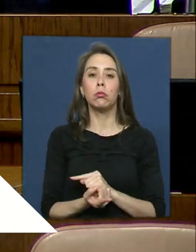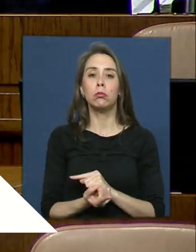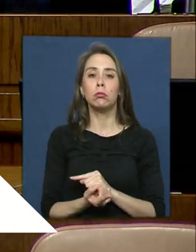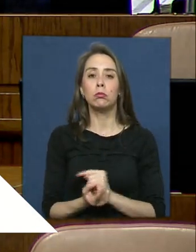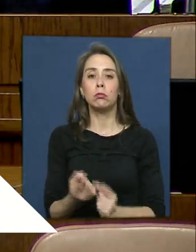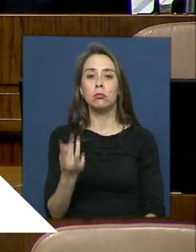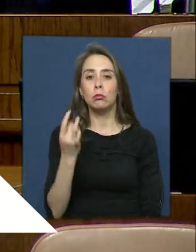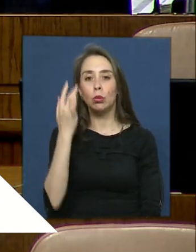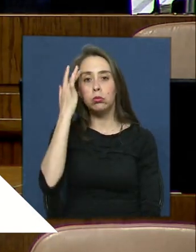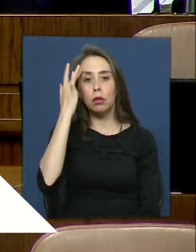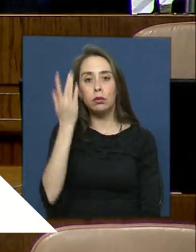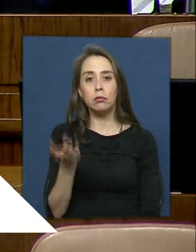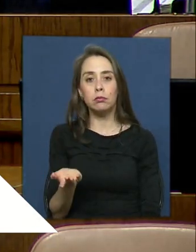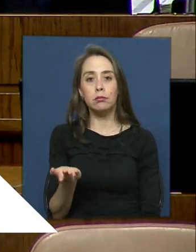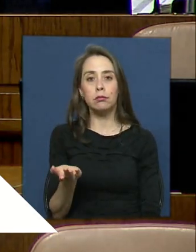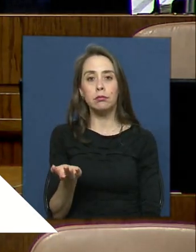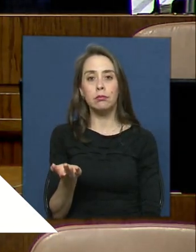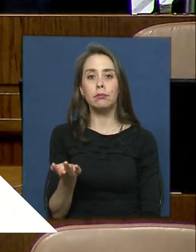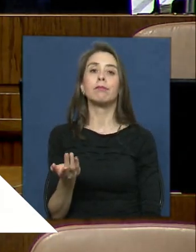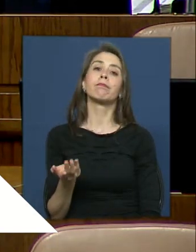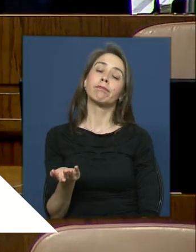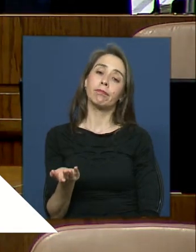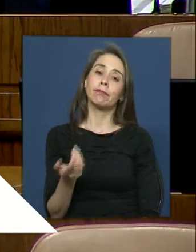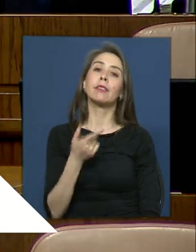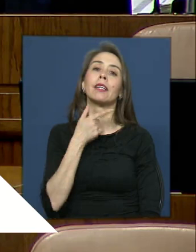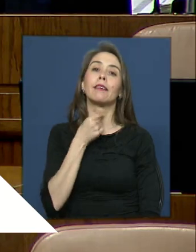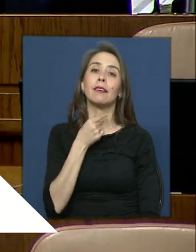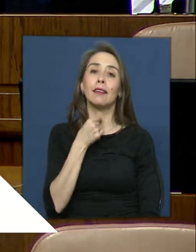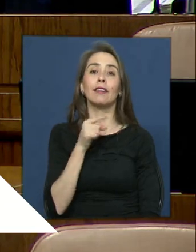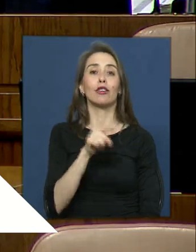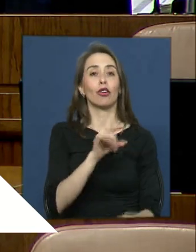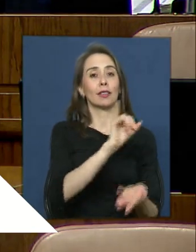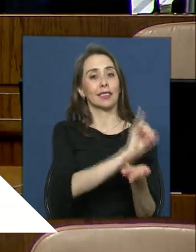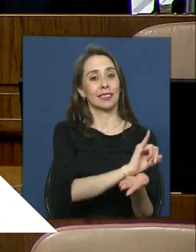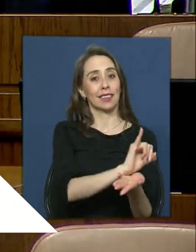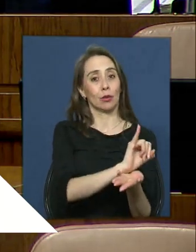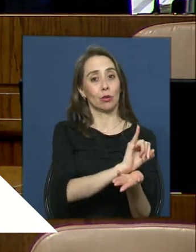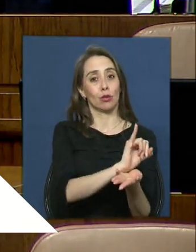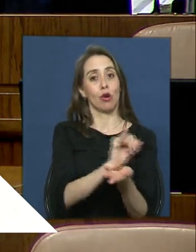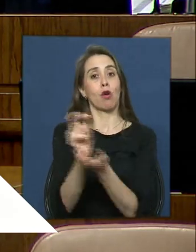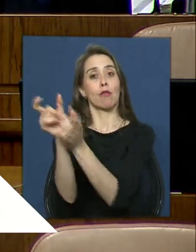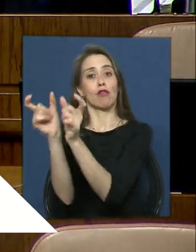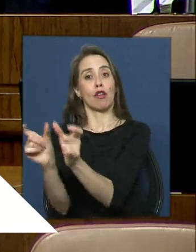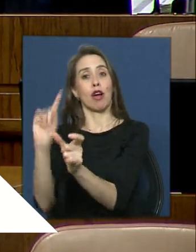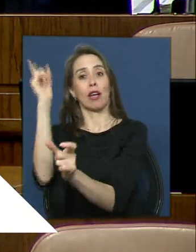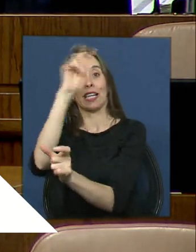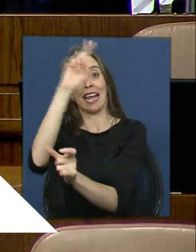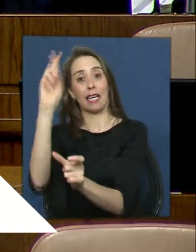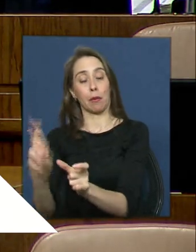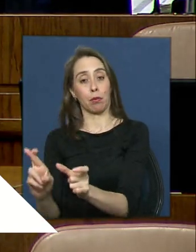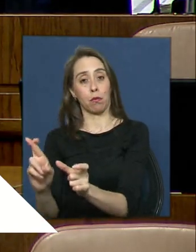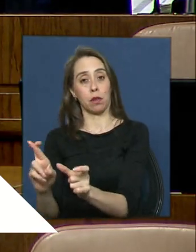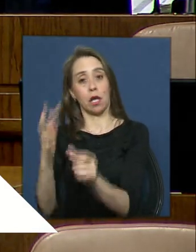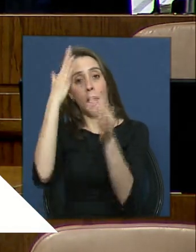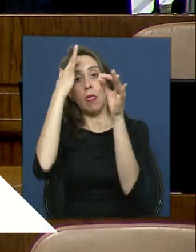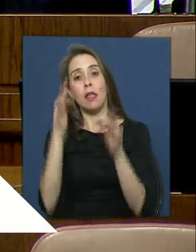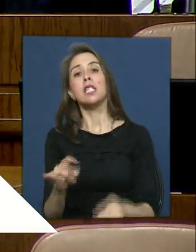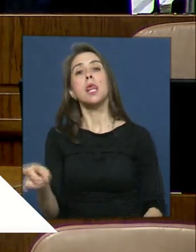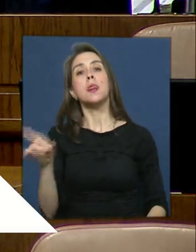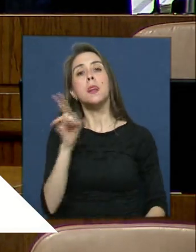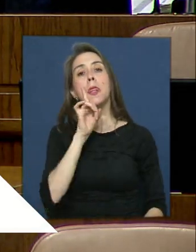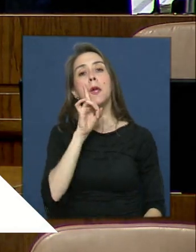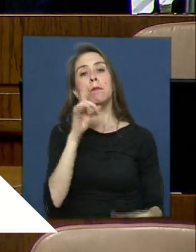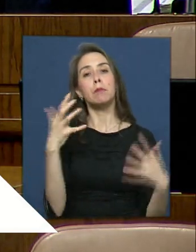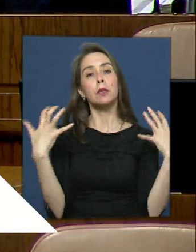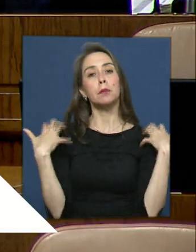de cabeza. Por eso quiero que particularmente el organismo y particularmente la Contraloría General logre determinar las responsabilidades